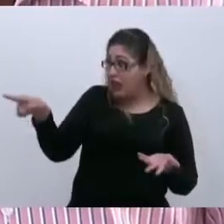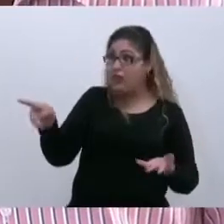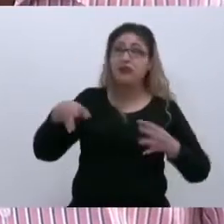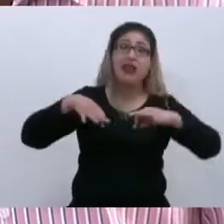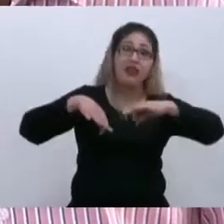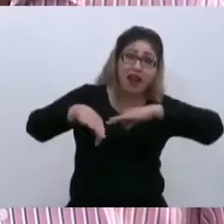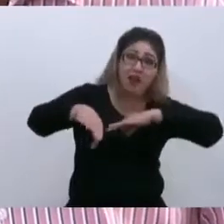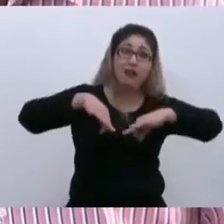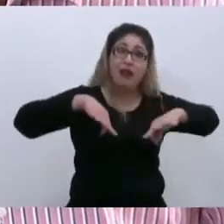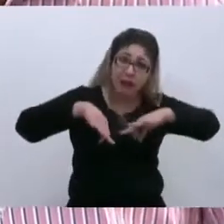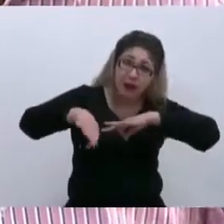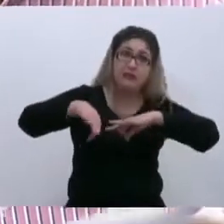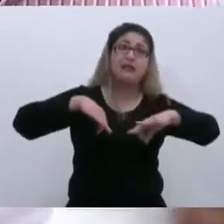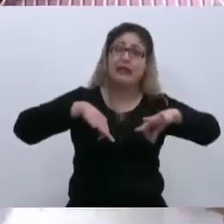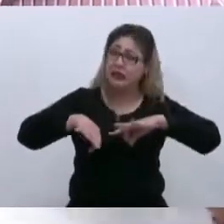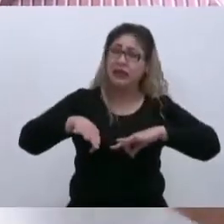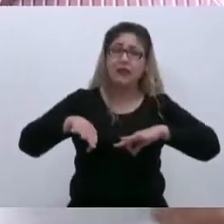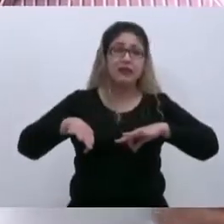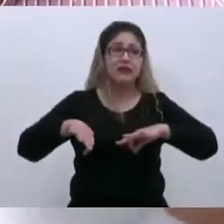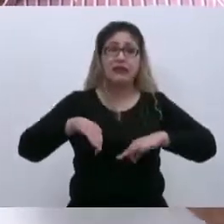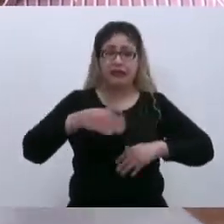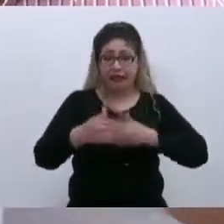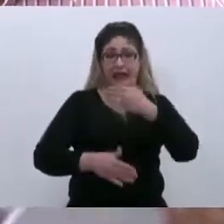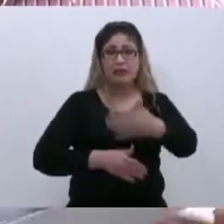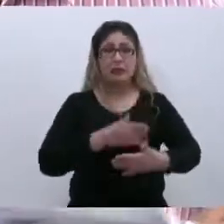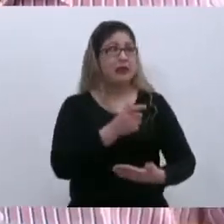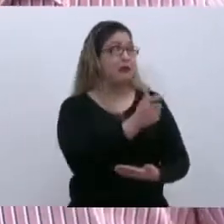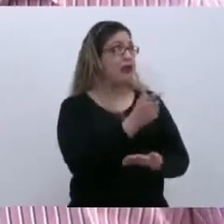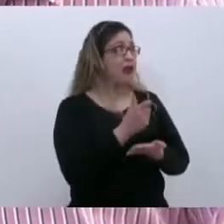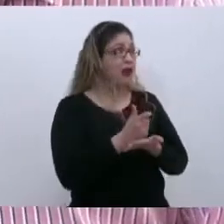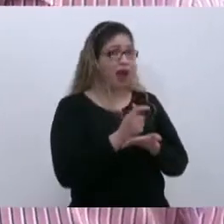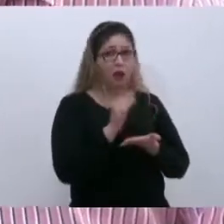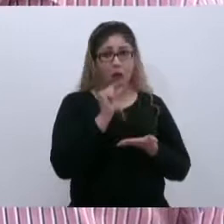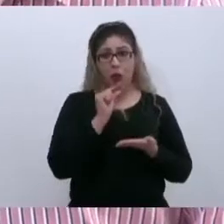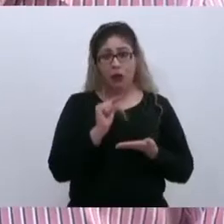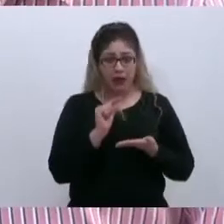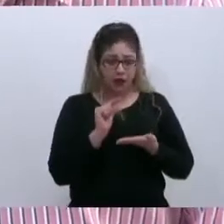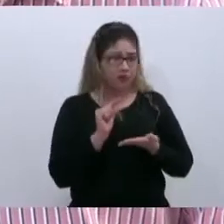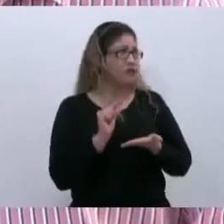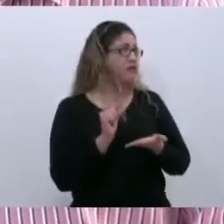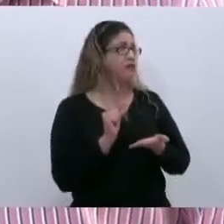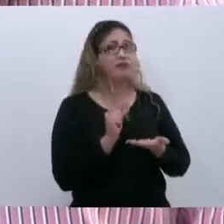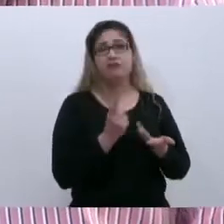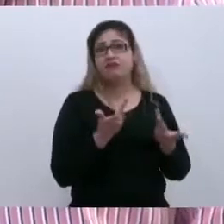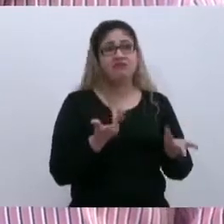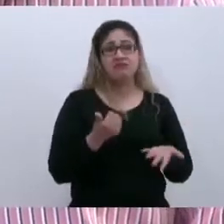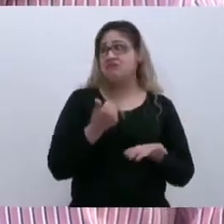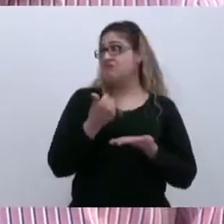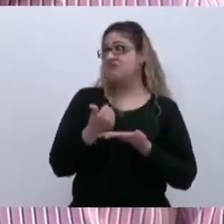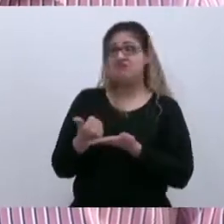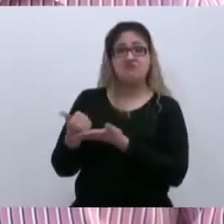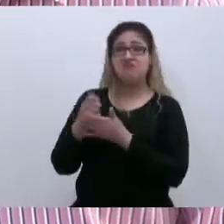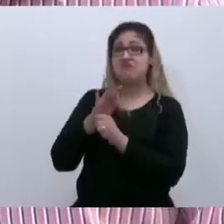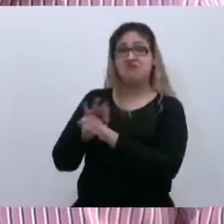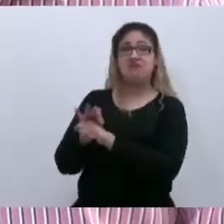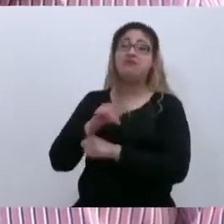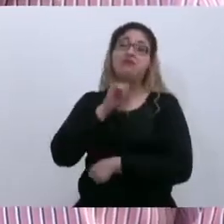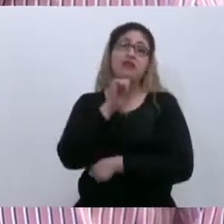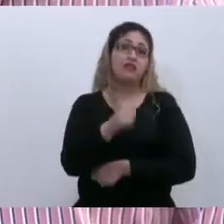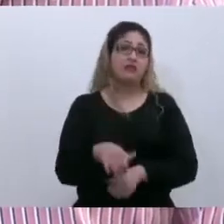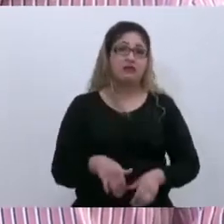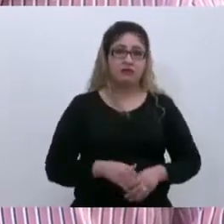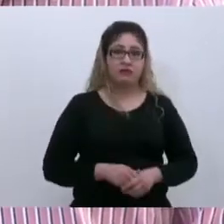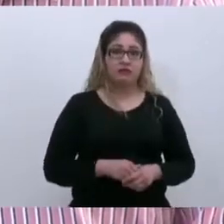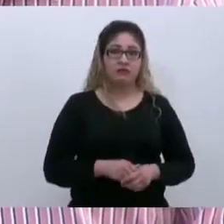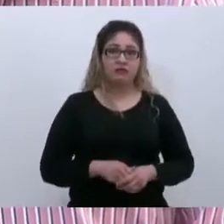los productores. Aquí en Durango se están construyendo 31 sucursales del Banco